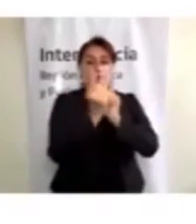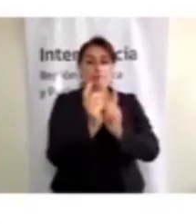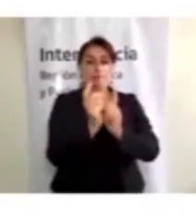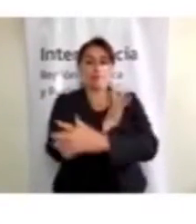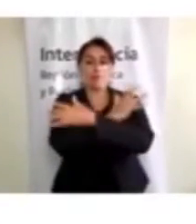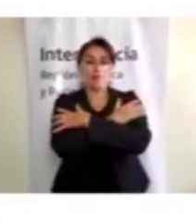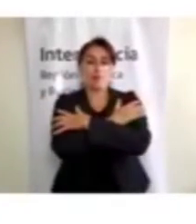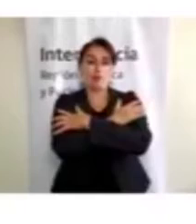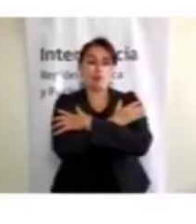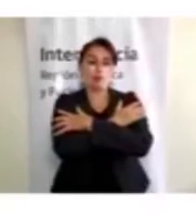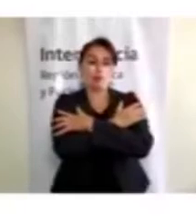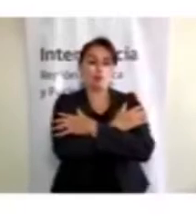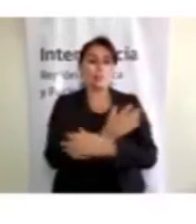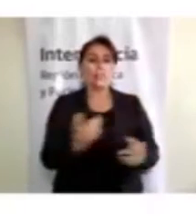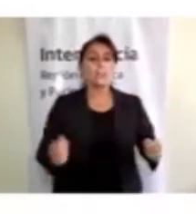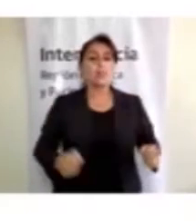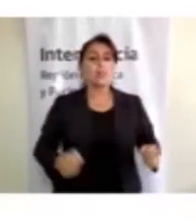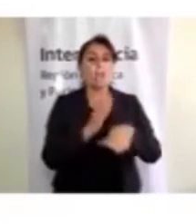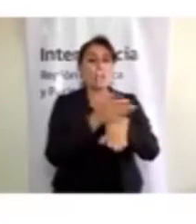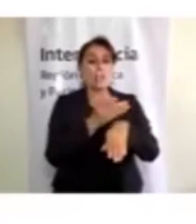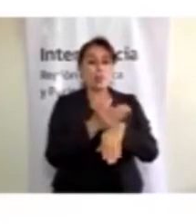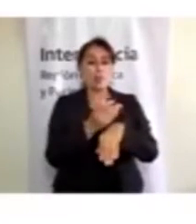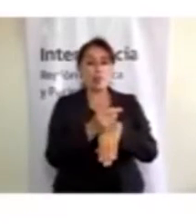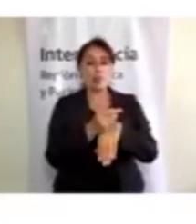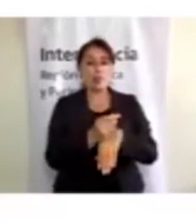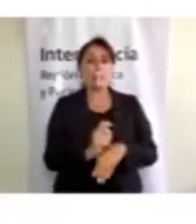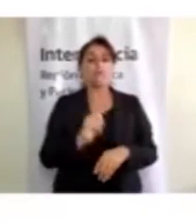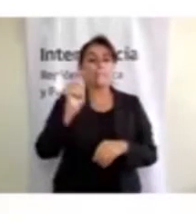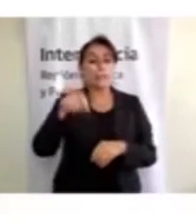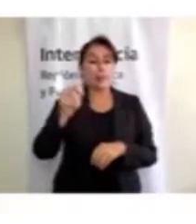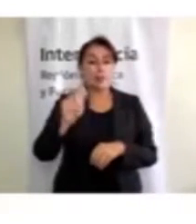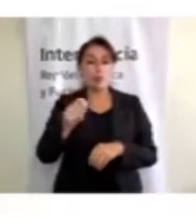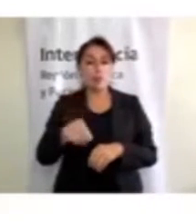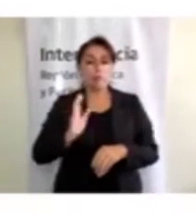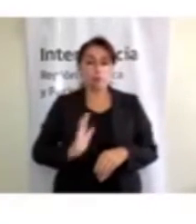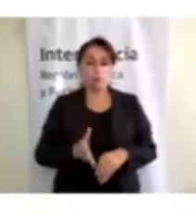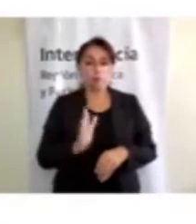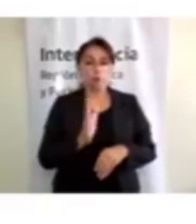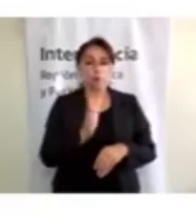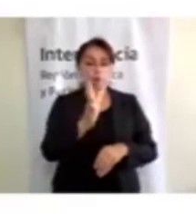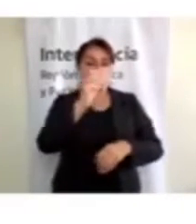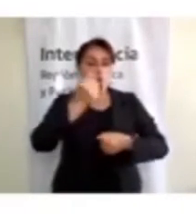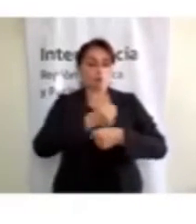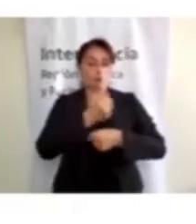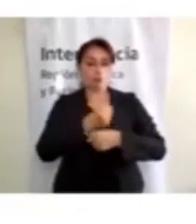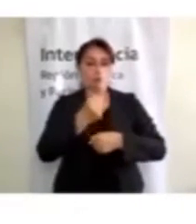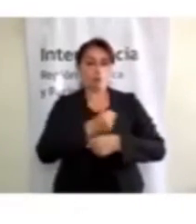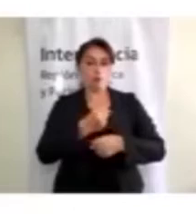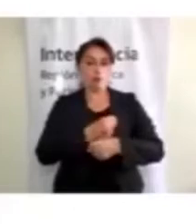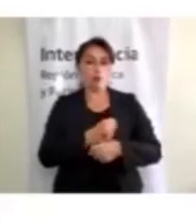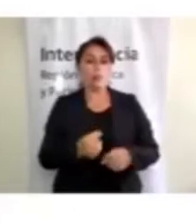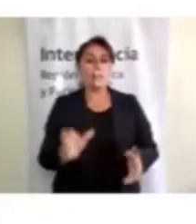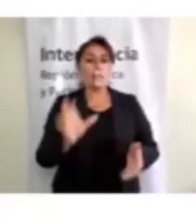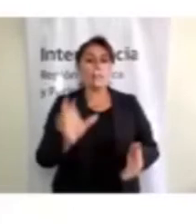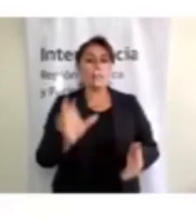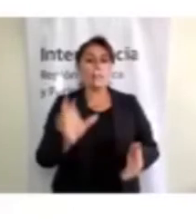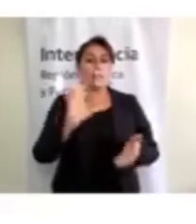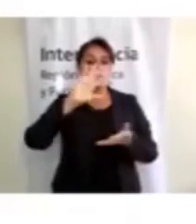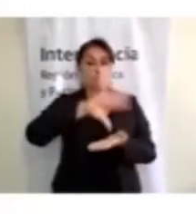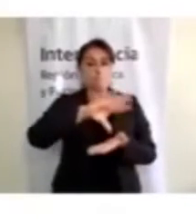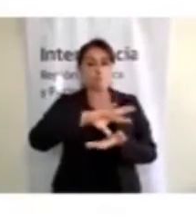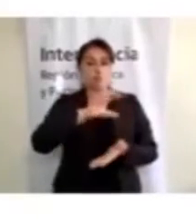Parinacota, continuaremos trabajando para que ambos pueblos prosperen y luego de esta pandemia, su